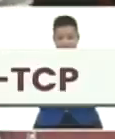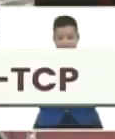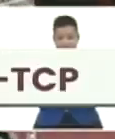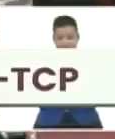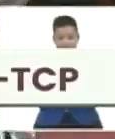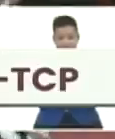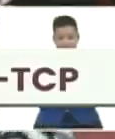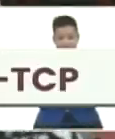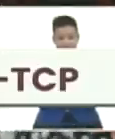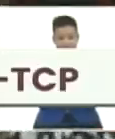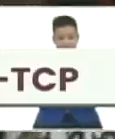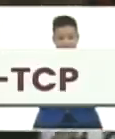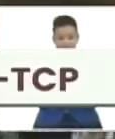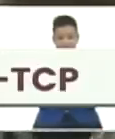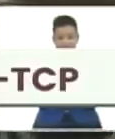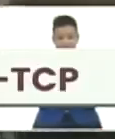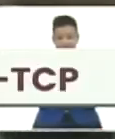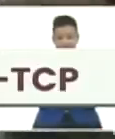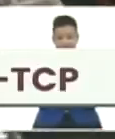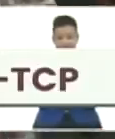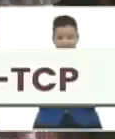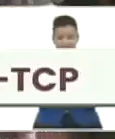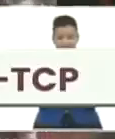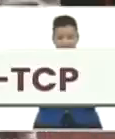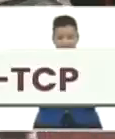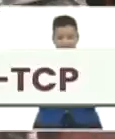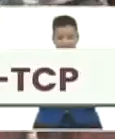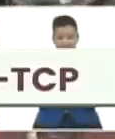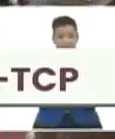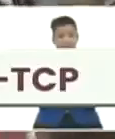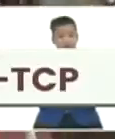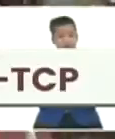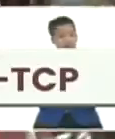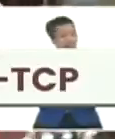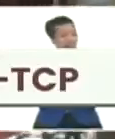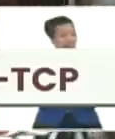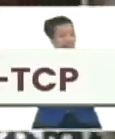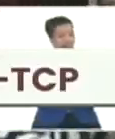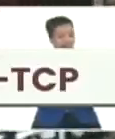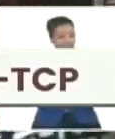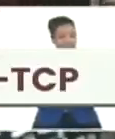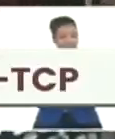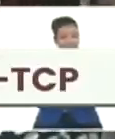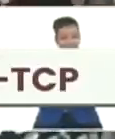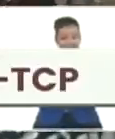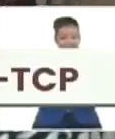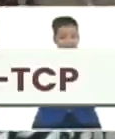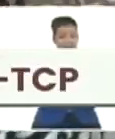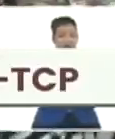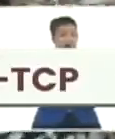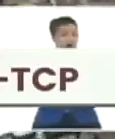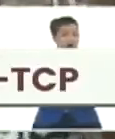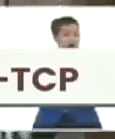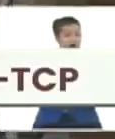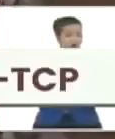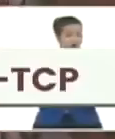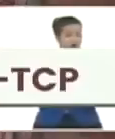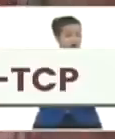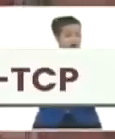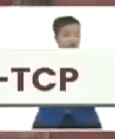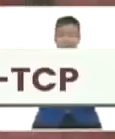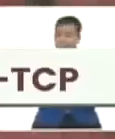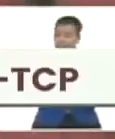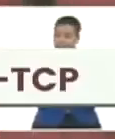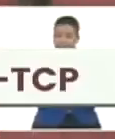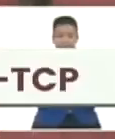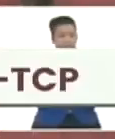la arcilla, la esperanza que brota y germina. 500 años nos han pisoteado, aquí seguimos de aquí, no nos